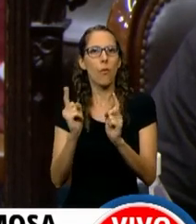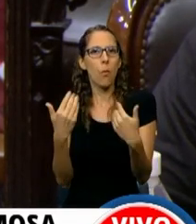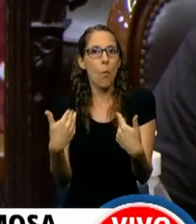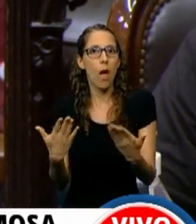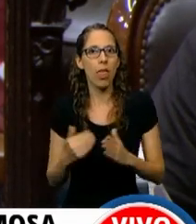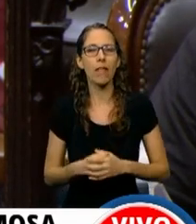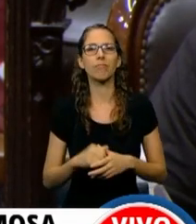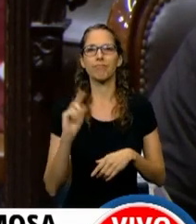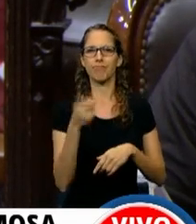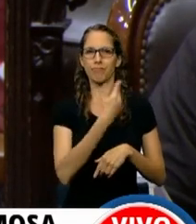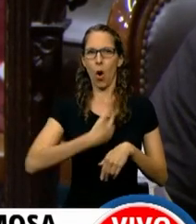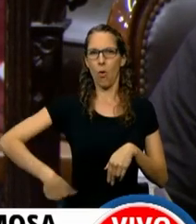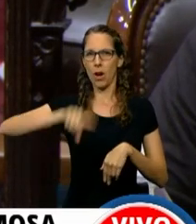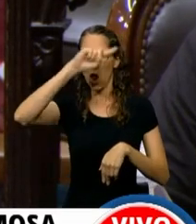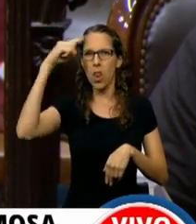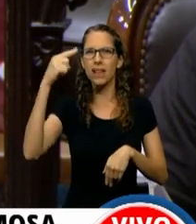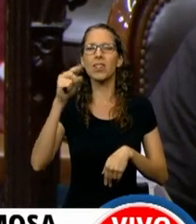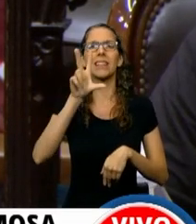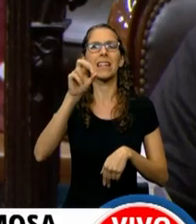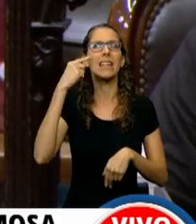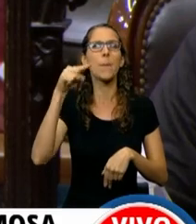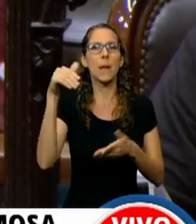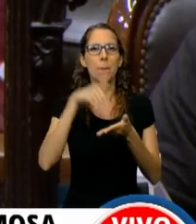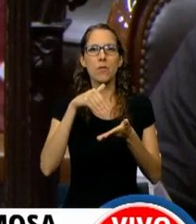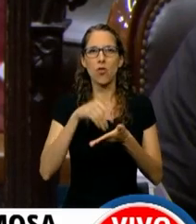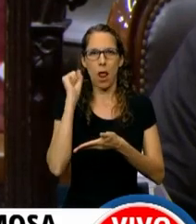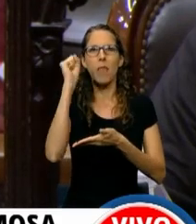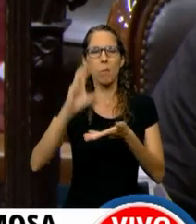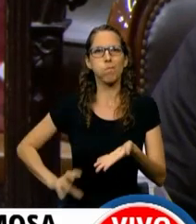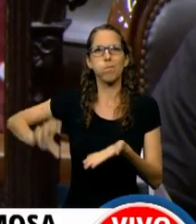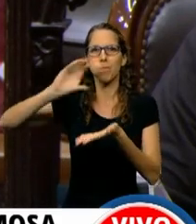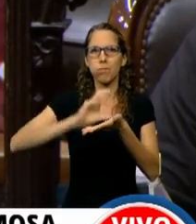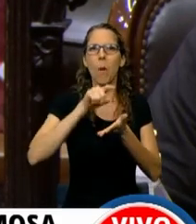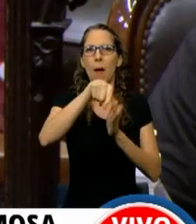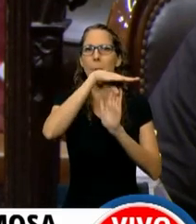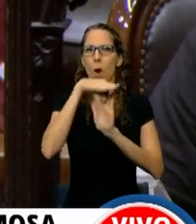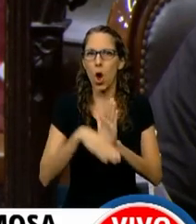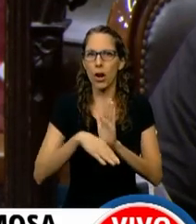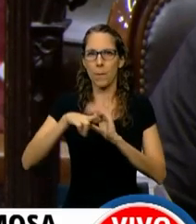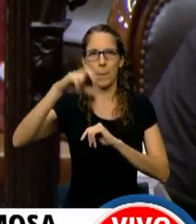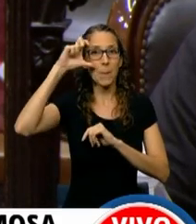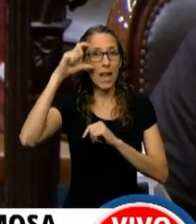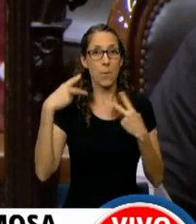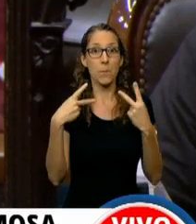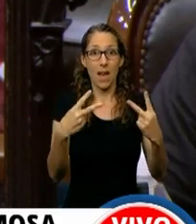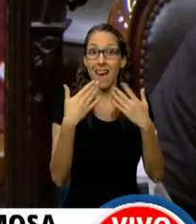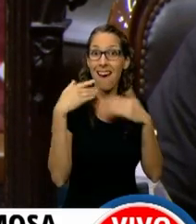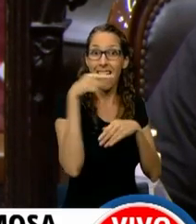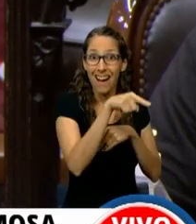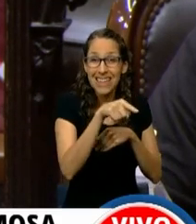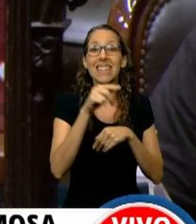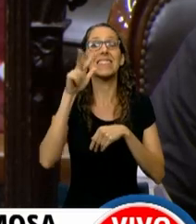Este Gobierno Nacional destinó 30.000 millones de pesos a ese programa que permitió que más de 3 millones